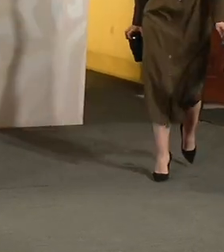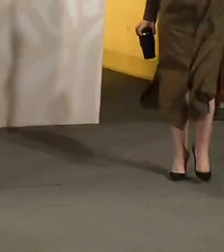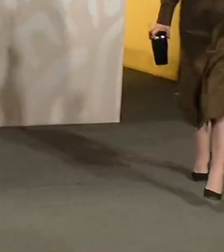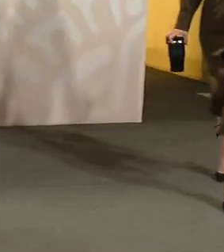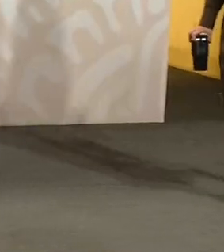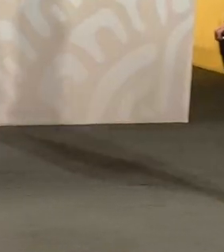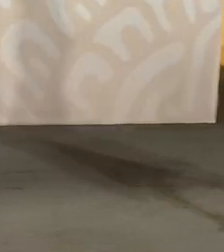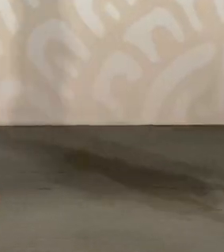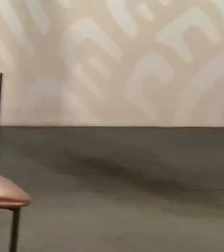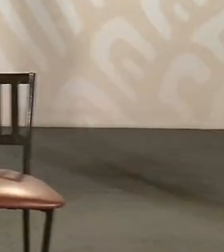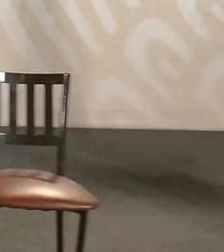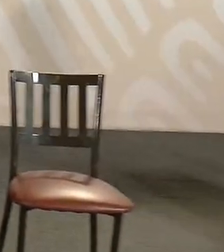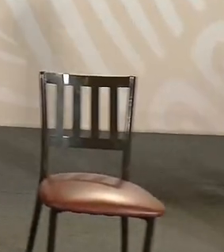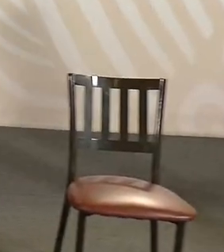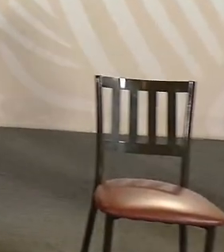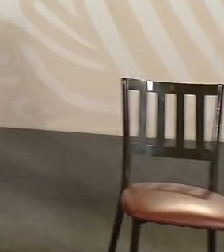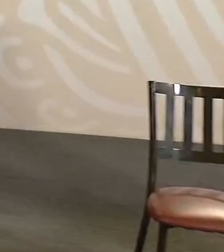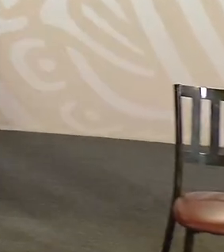¡Ánimo, ánimo! ¡Ánimo!